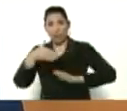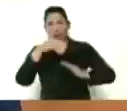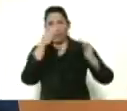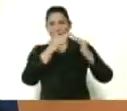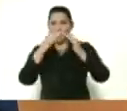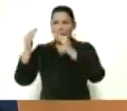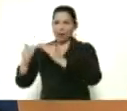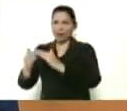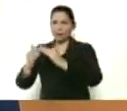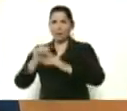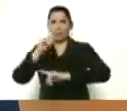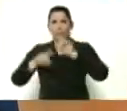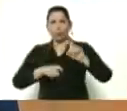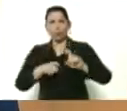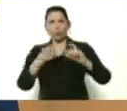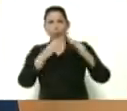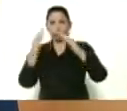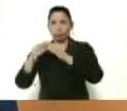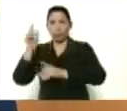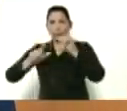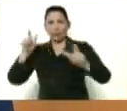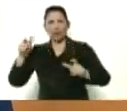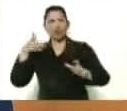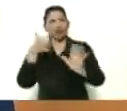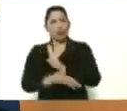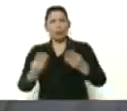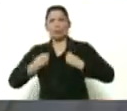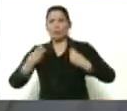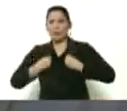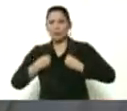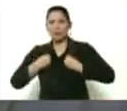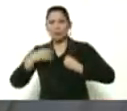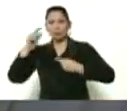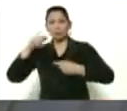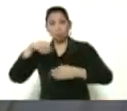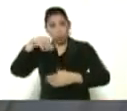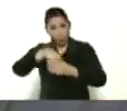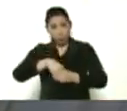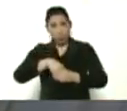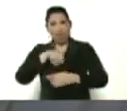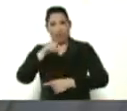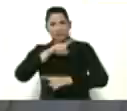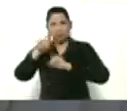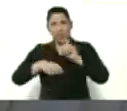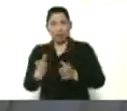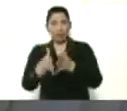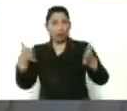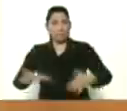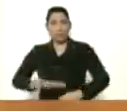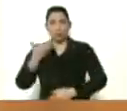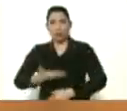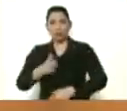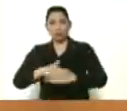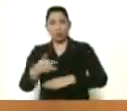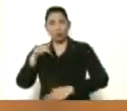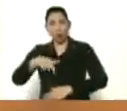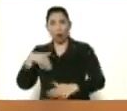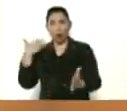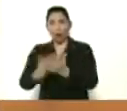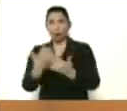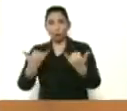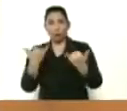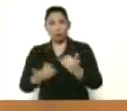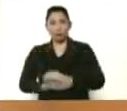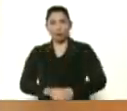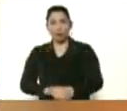le preguntó en la casa de las personas sobre sus vivencias de la cuarentena. Esta encuesta tiene una gran importancia porque además ya a hoy van 3,5 millones